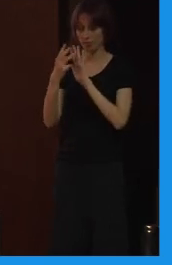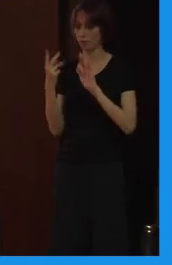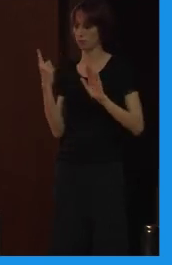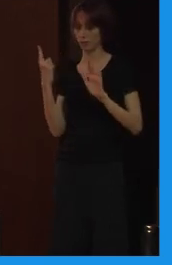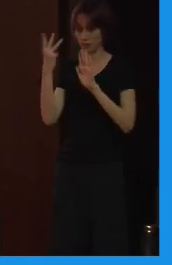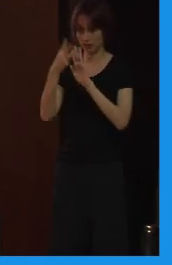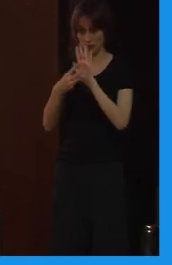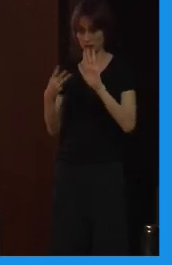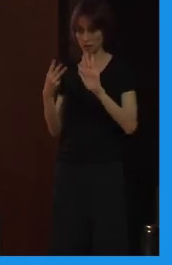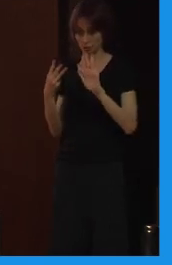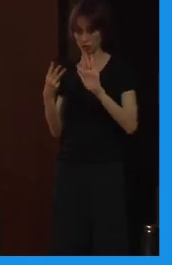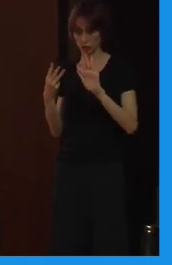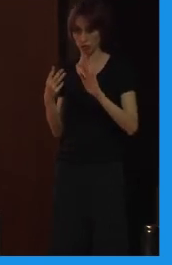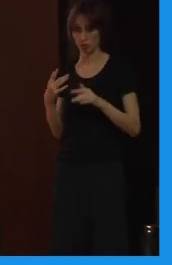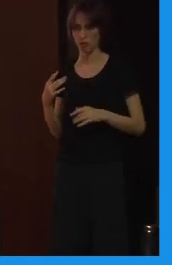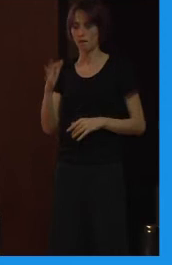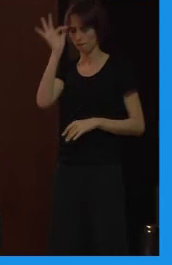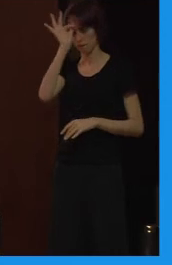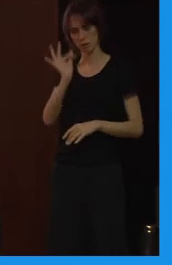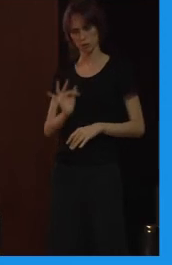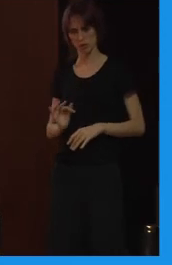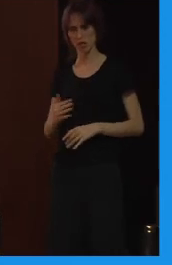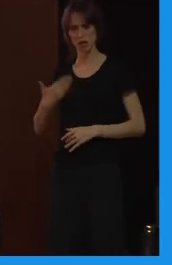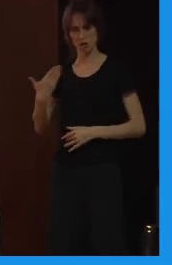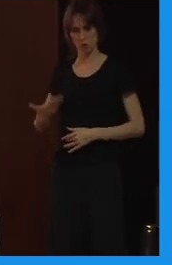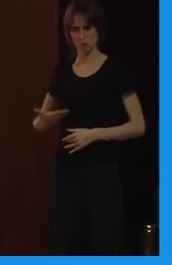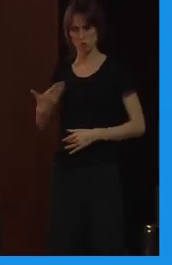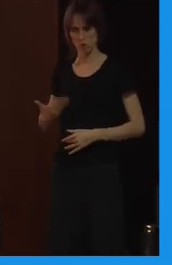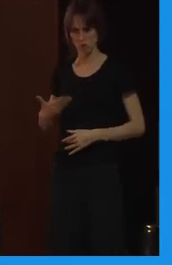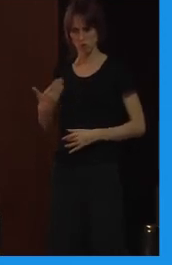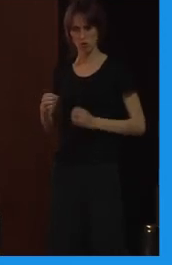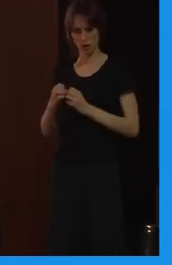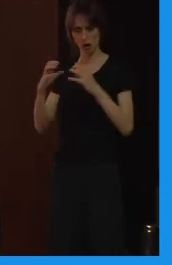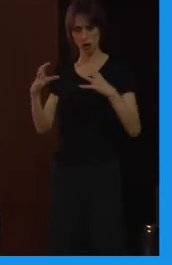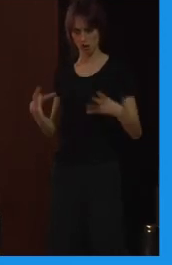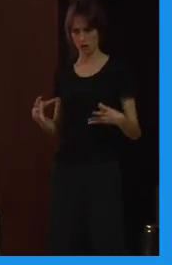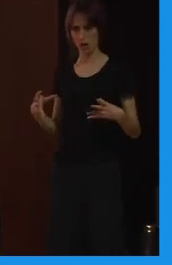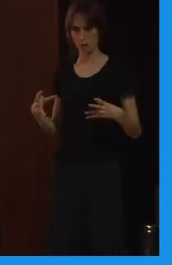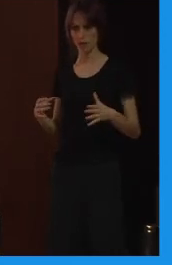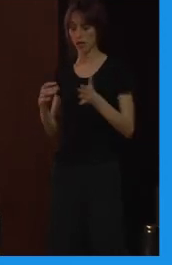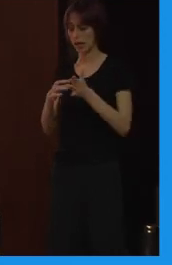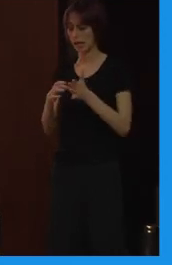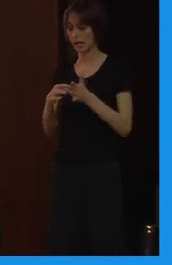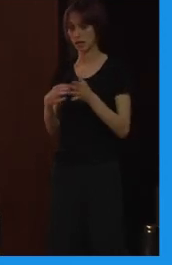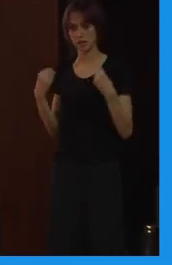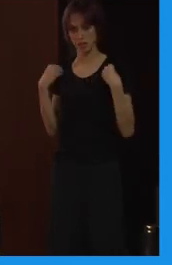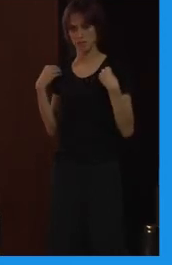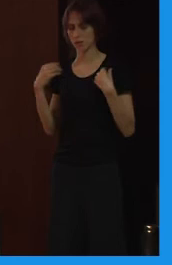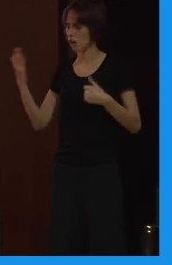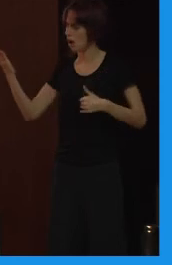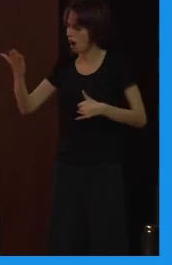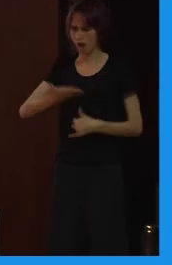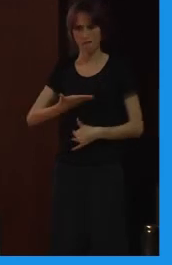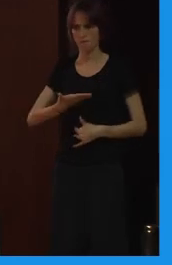grave. Tenían una puntuación muy alta de impacto de la fibromialgia en su calidad de vida. Querían participar en el